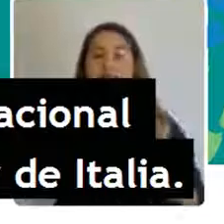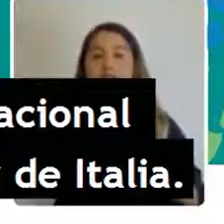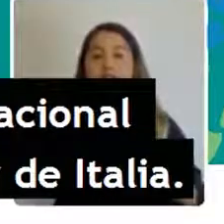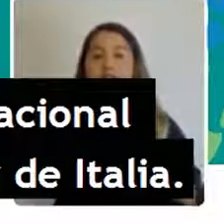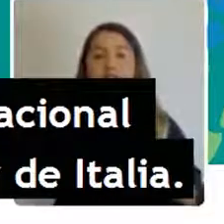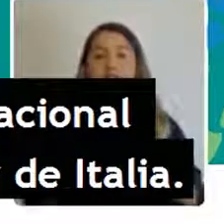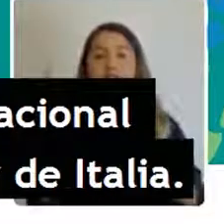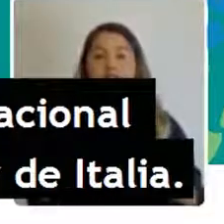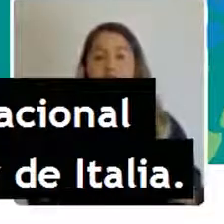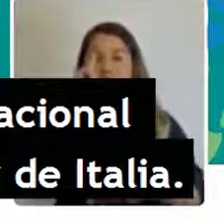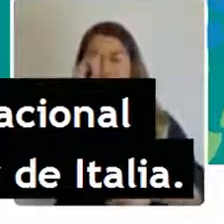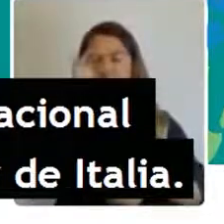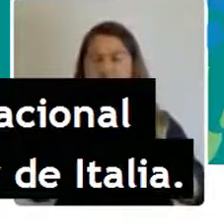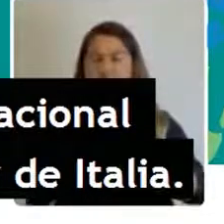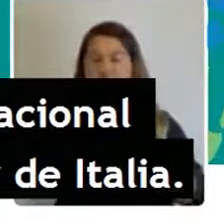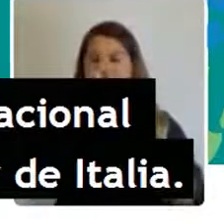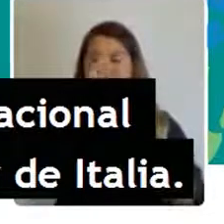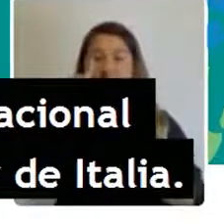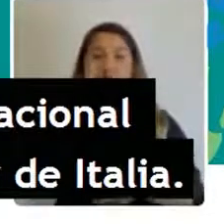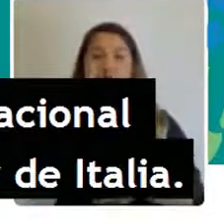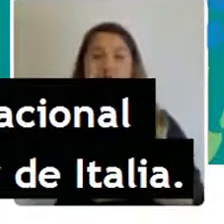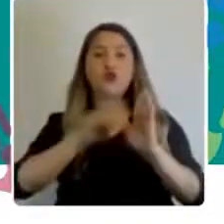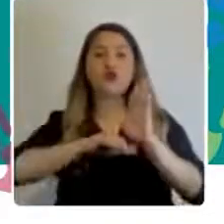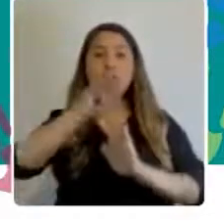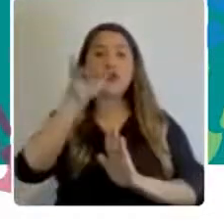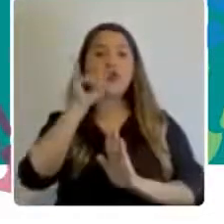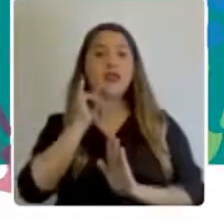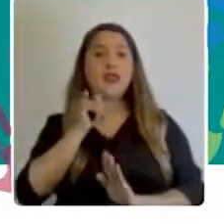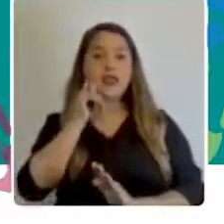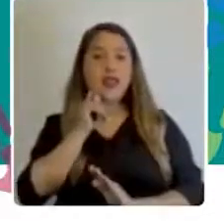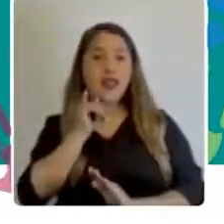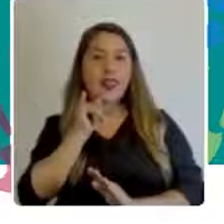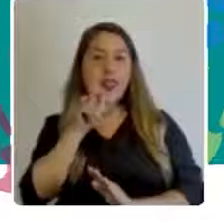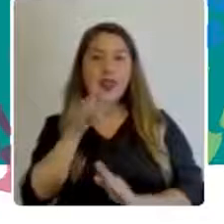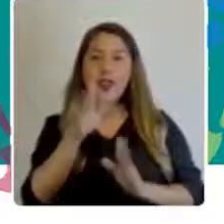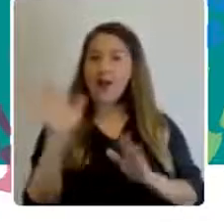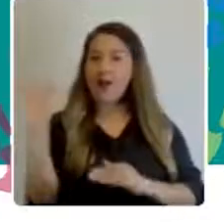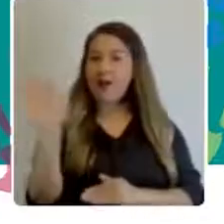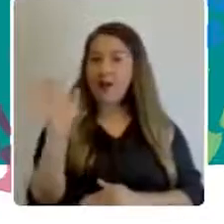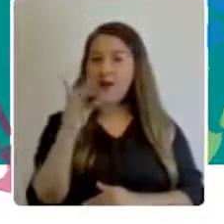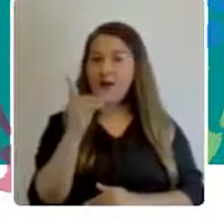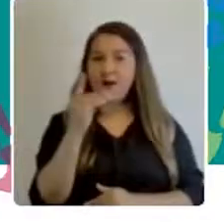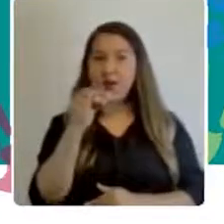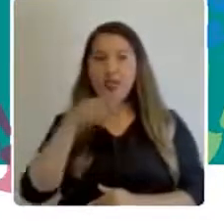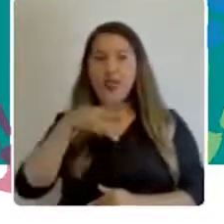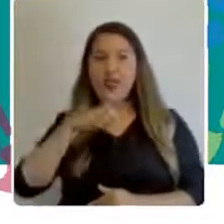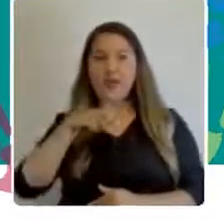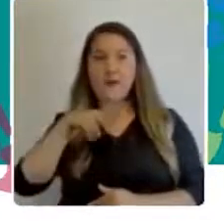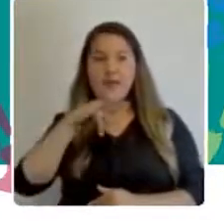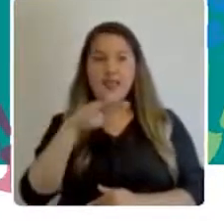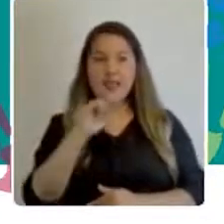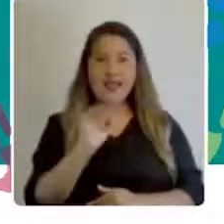de Enfermedades Raras del Instituto Superior de Italia. Hola, Domenica.